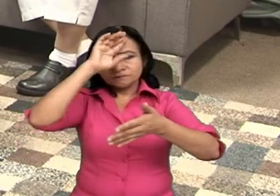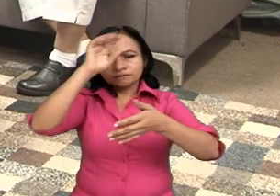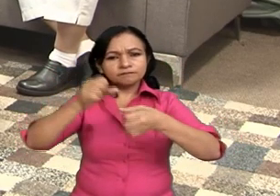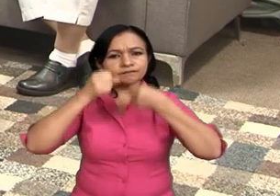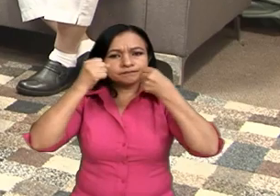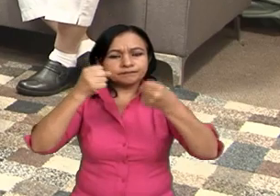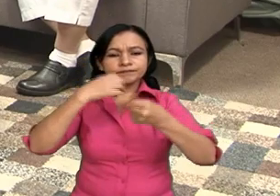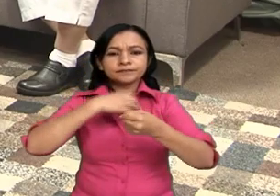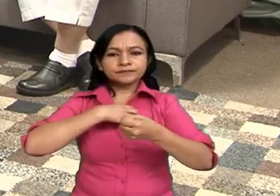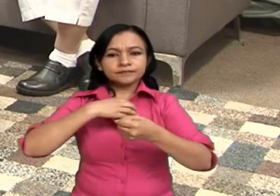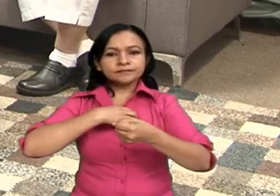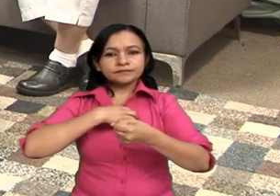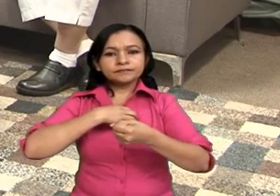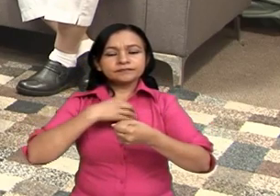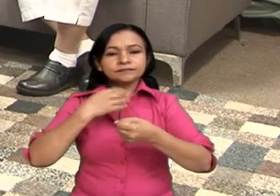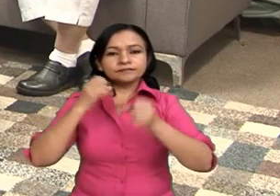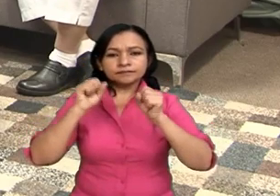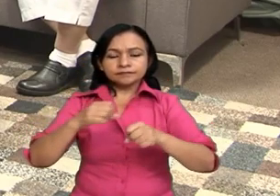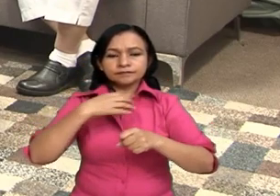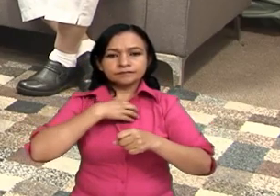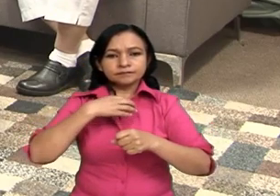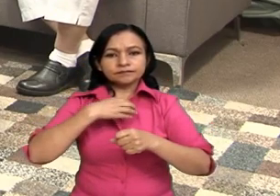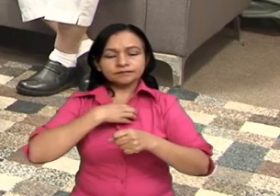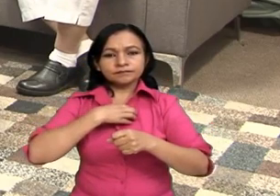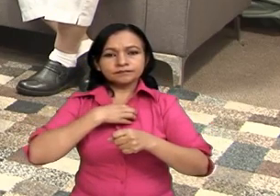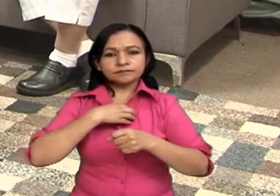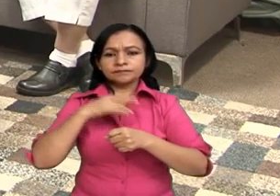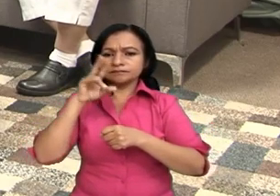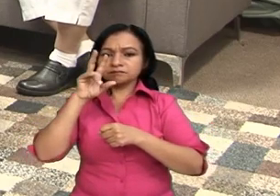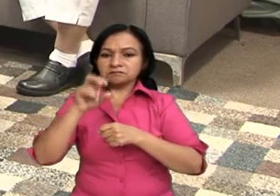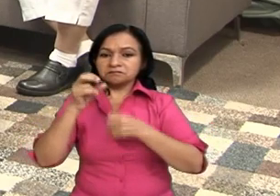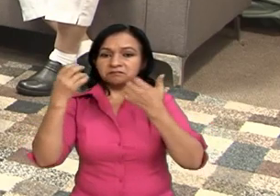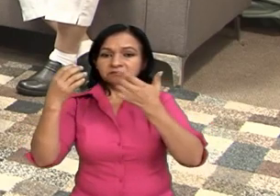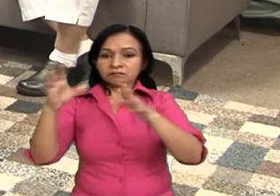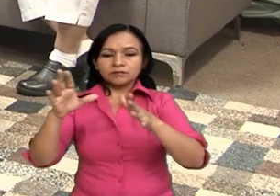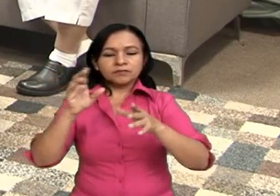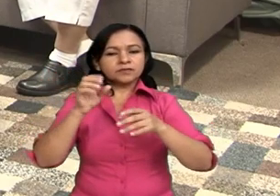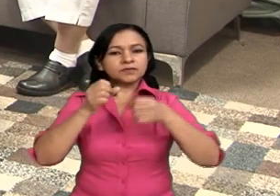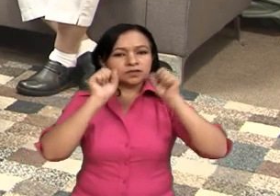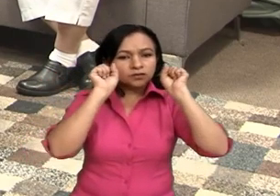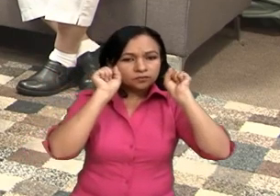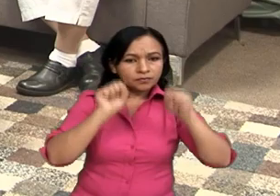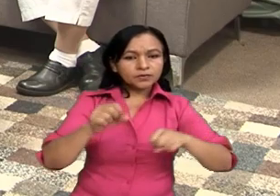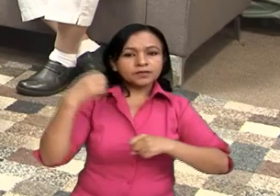de su propio ser, de ser no objeto sino sujeta,